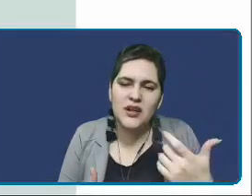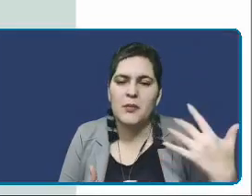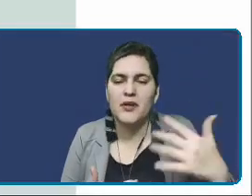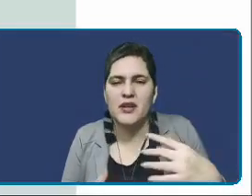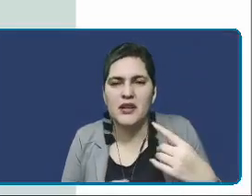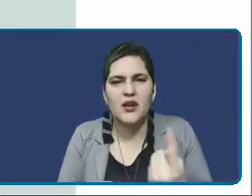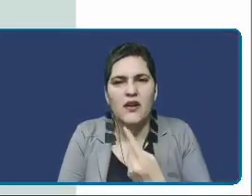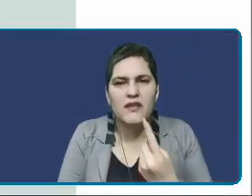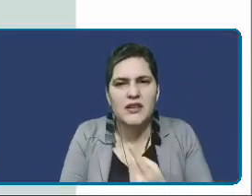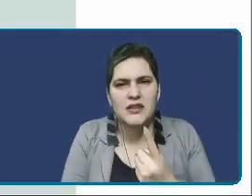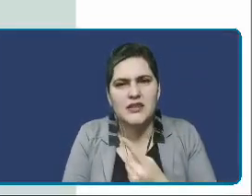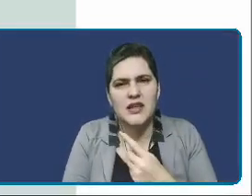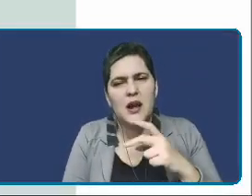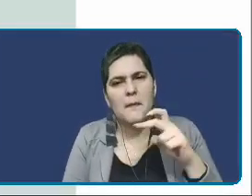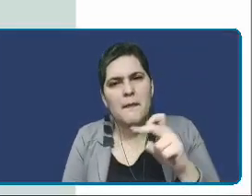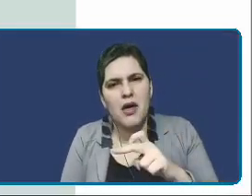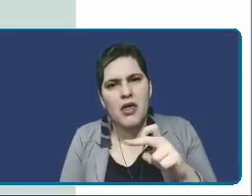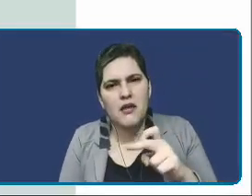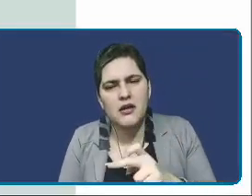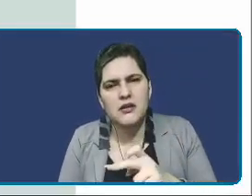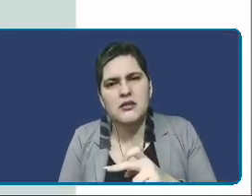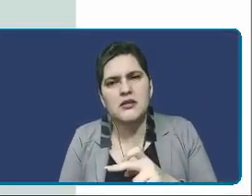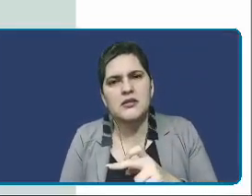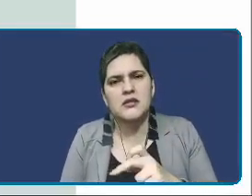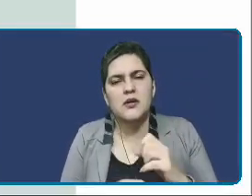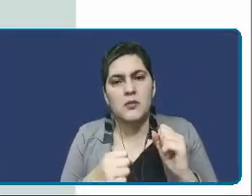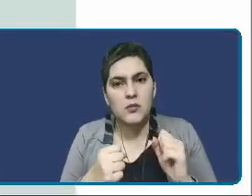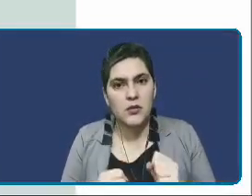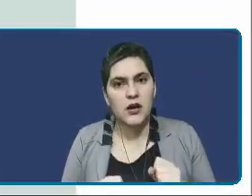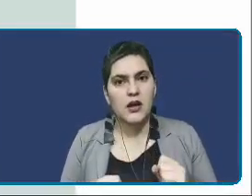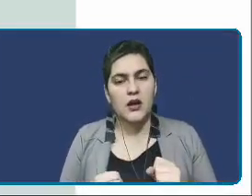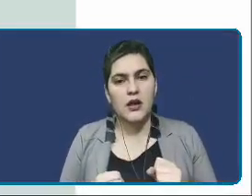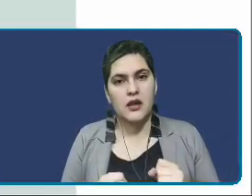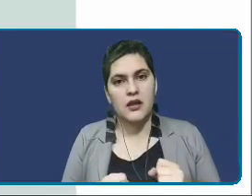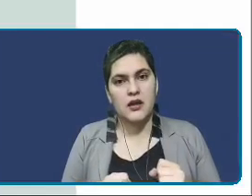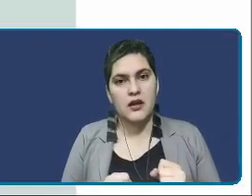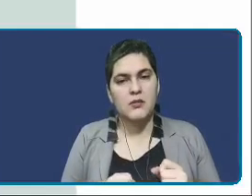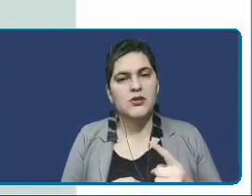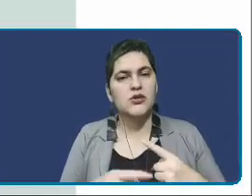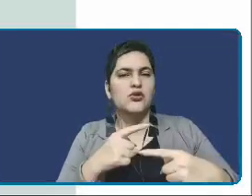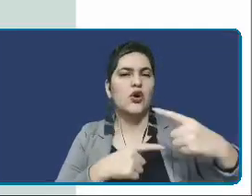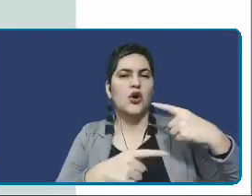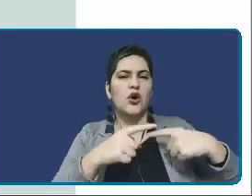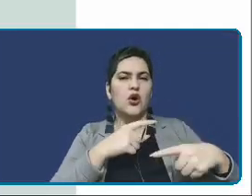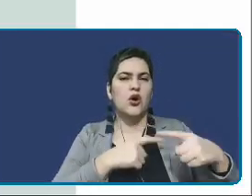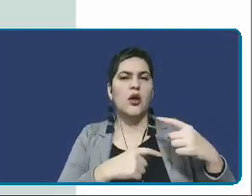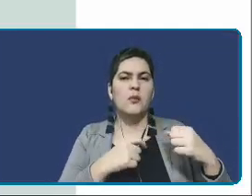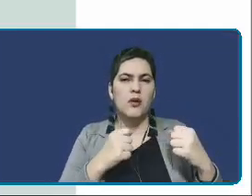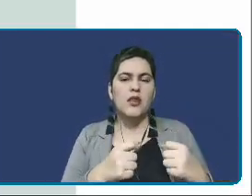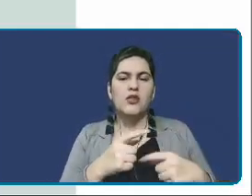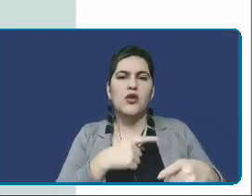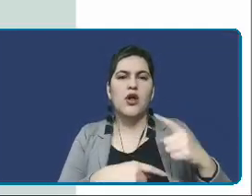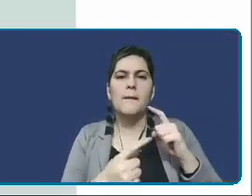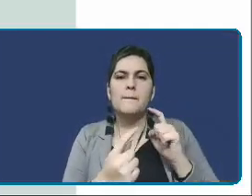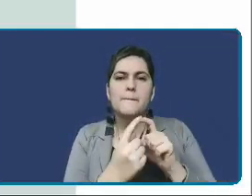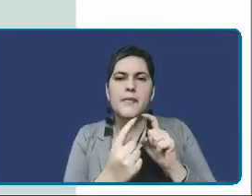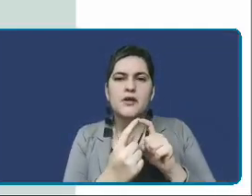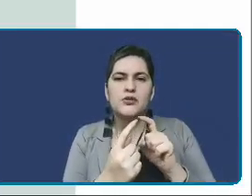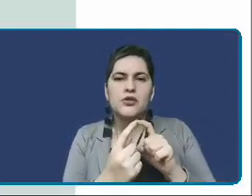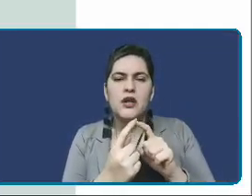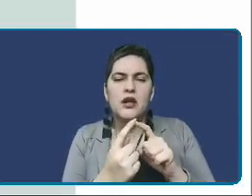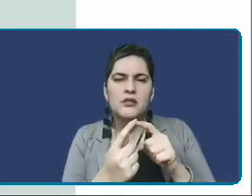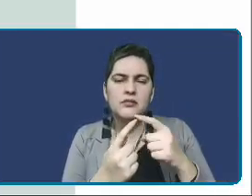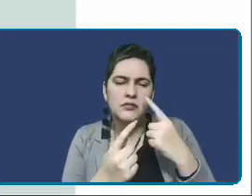padres, el poder tener una historia, poder hacer una historia personal bien detallada